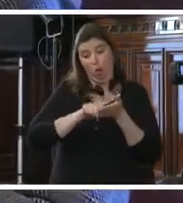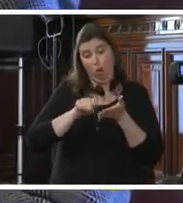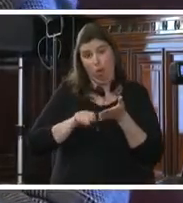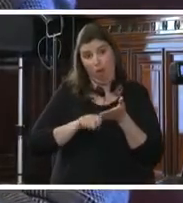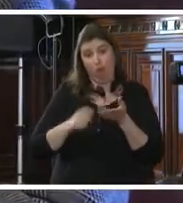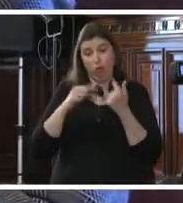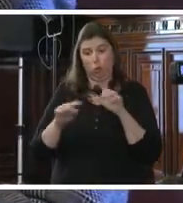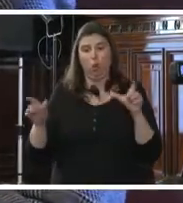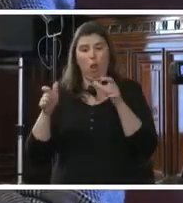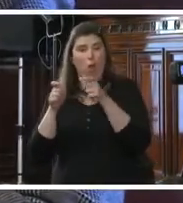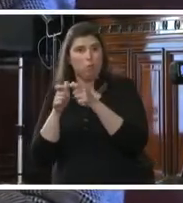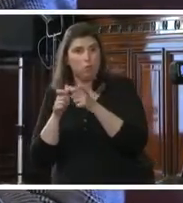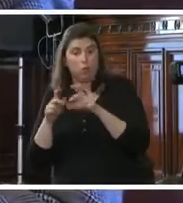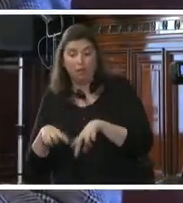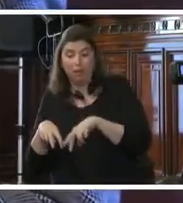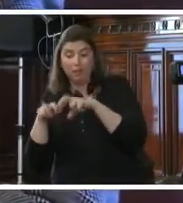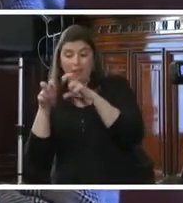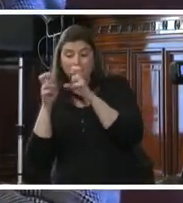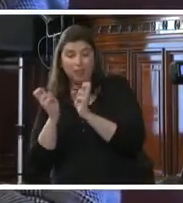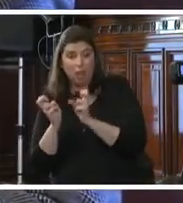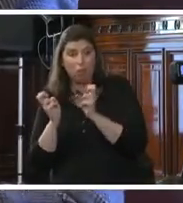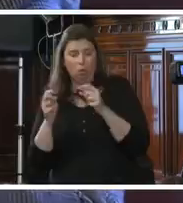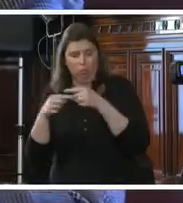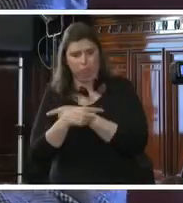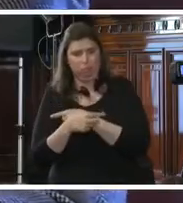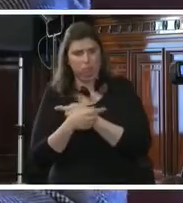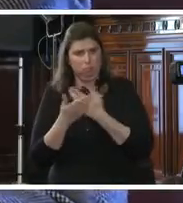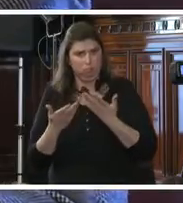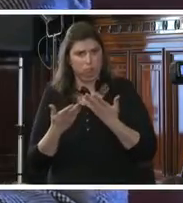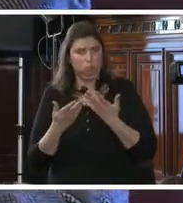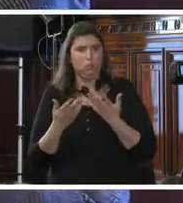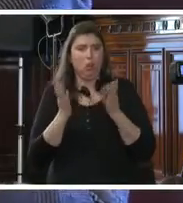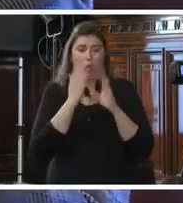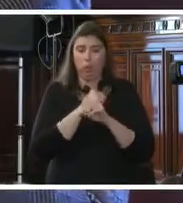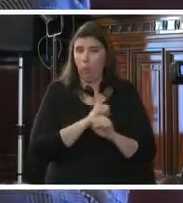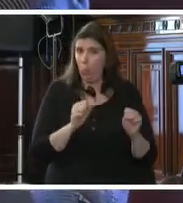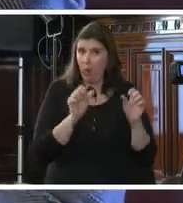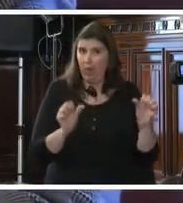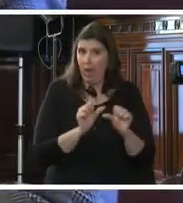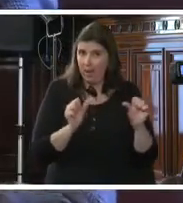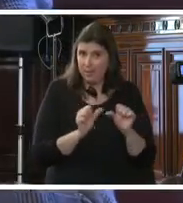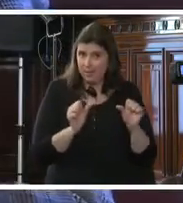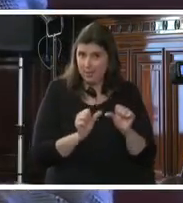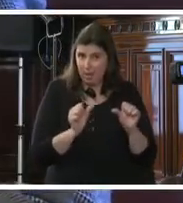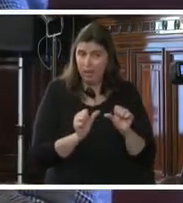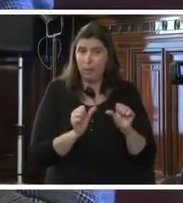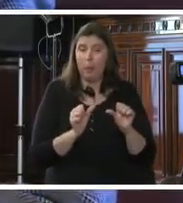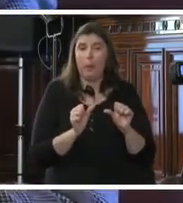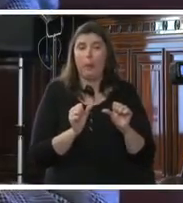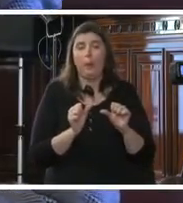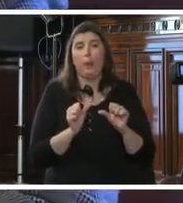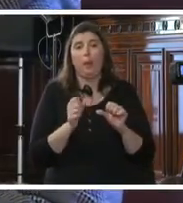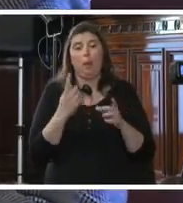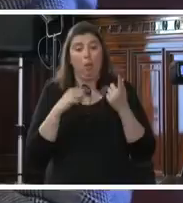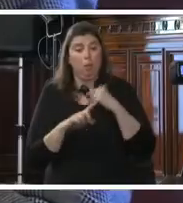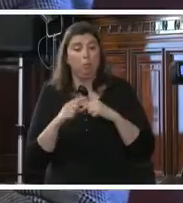está analizando un contraste entre lo que no se puede hacer y todavía estar conforme con la